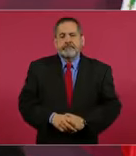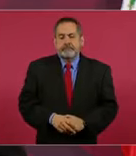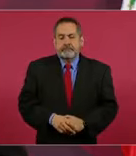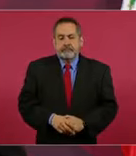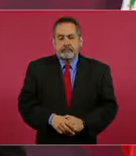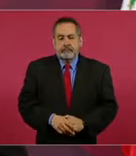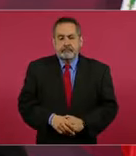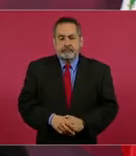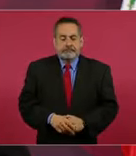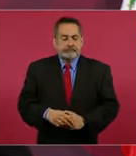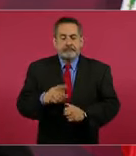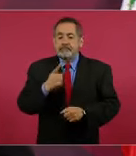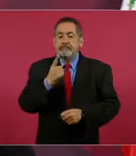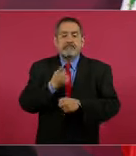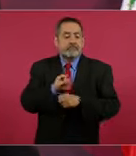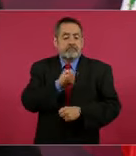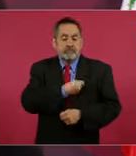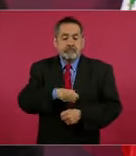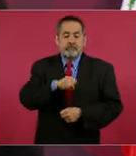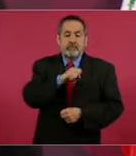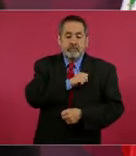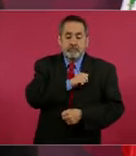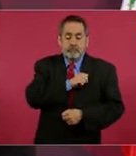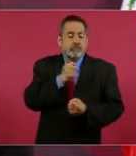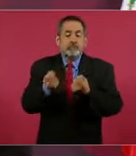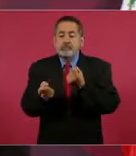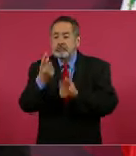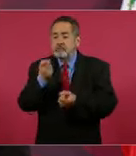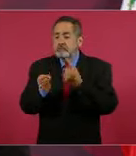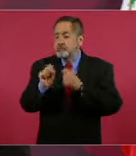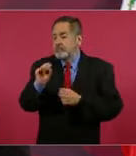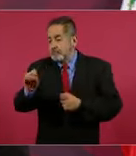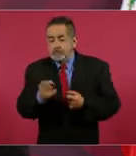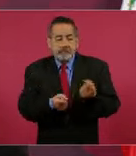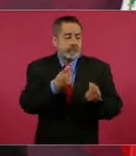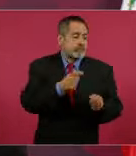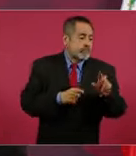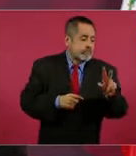La salud no es un privilegio, es un derecho.